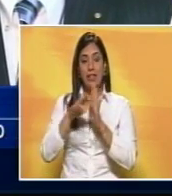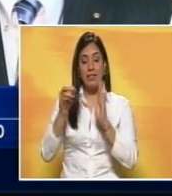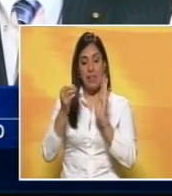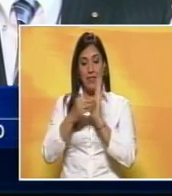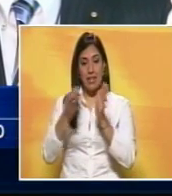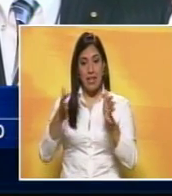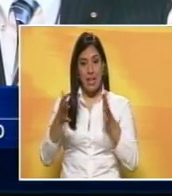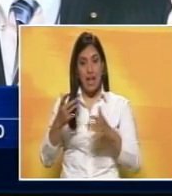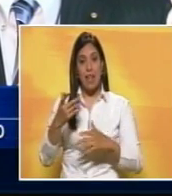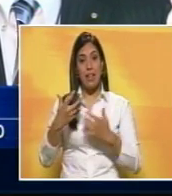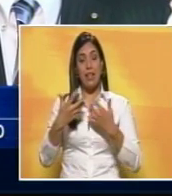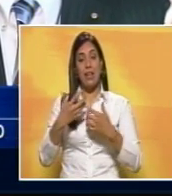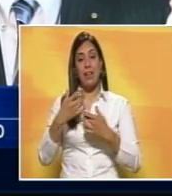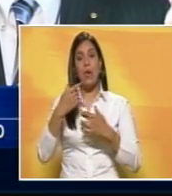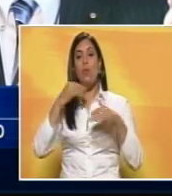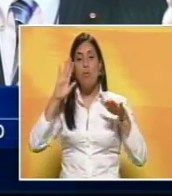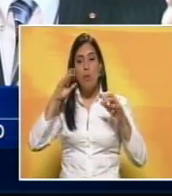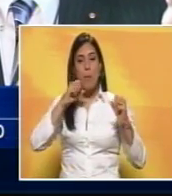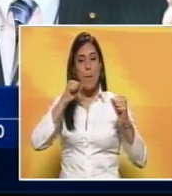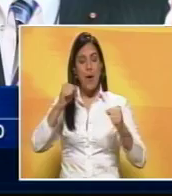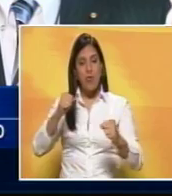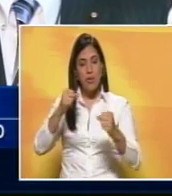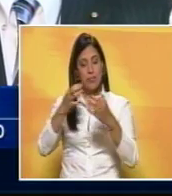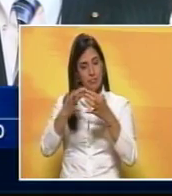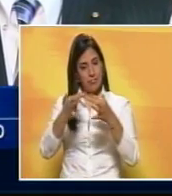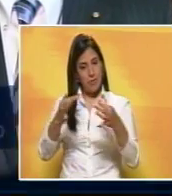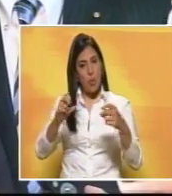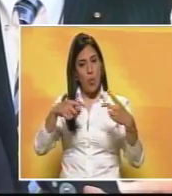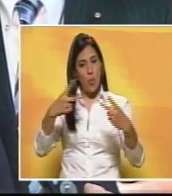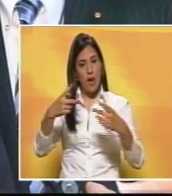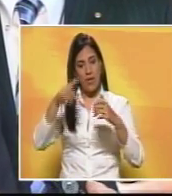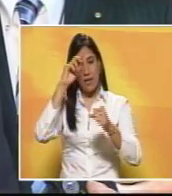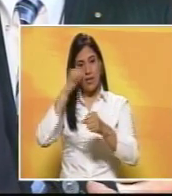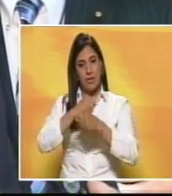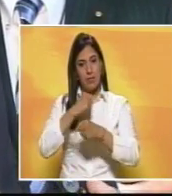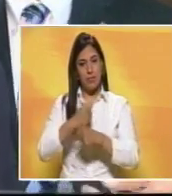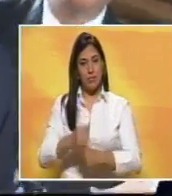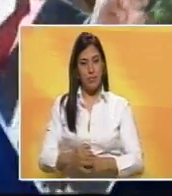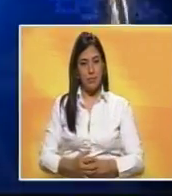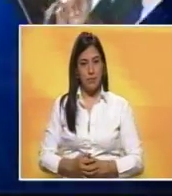tercer mandato consecutivo, prometió una fuerte diplomacia en su nueva legislatura.